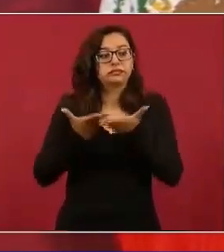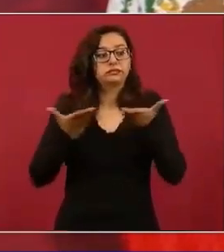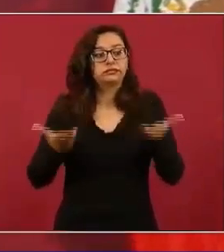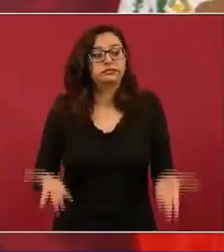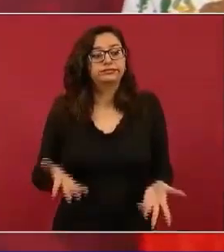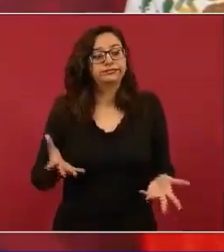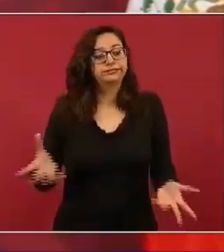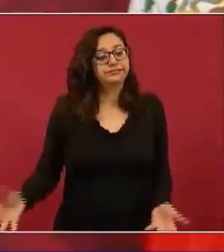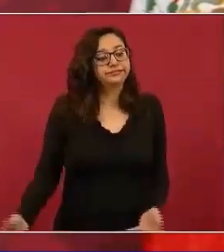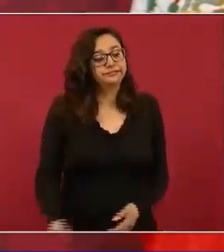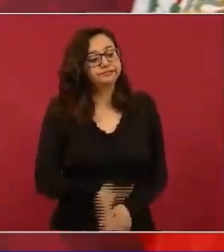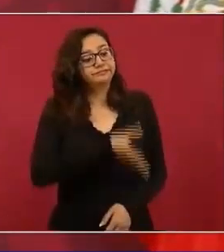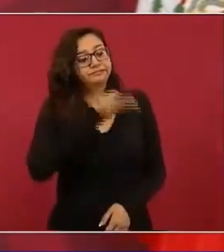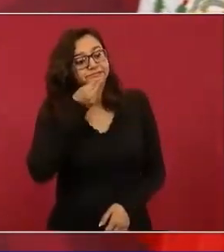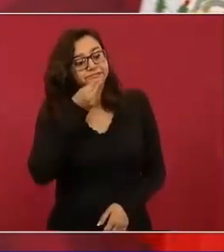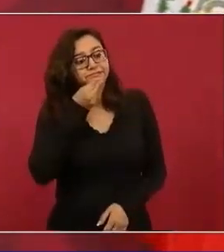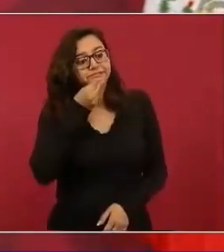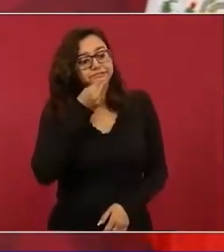que cuestionar,